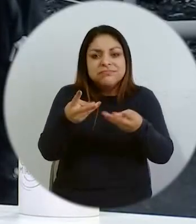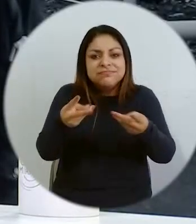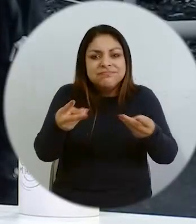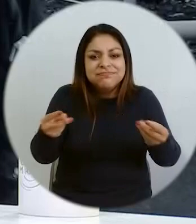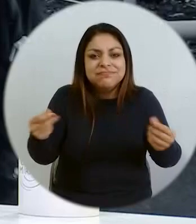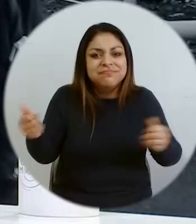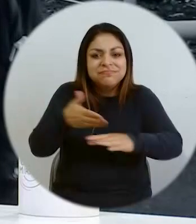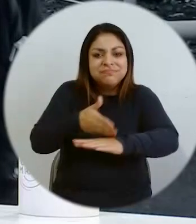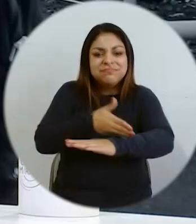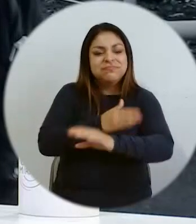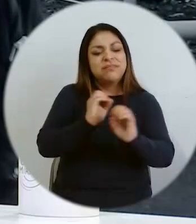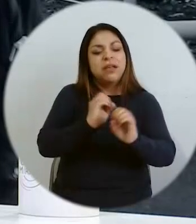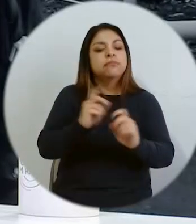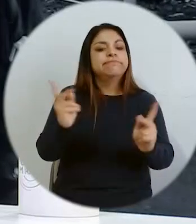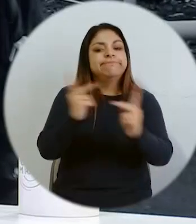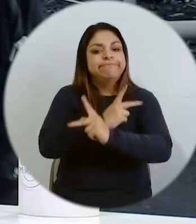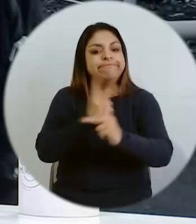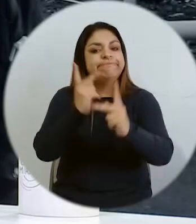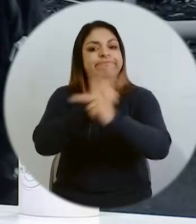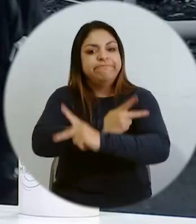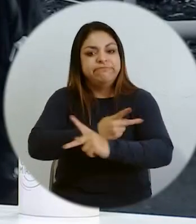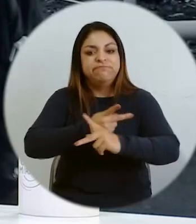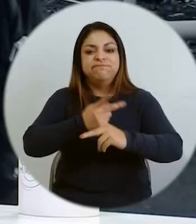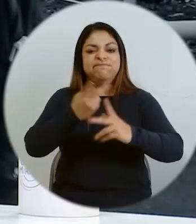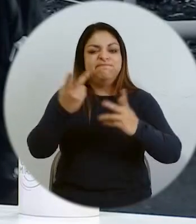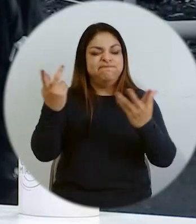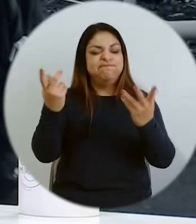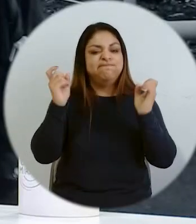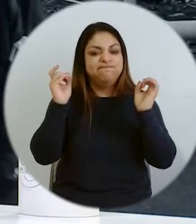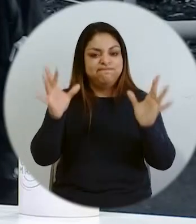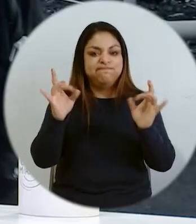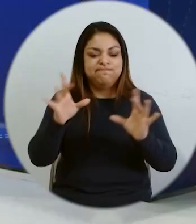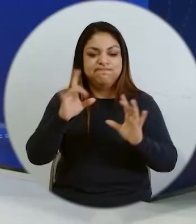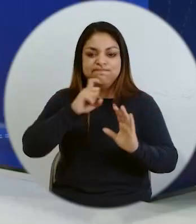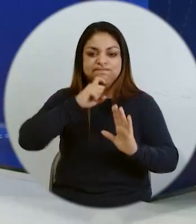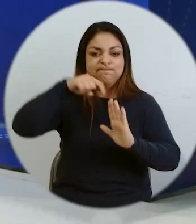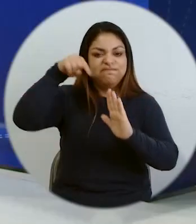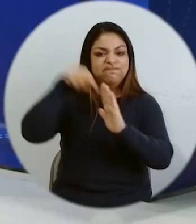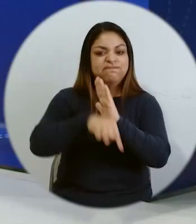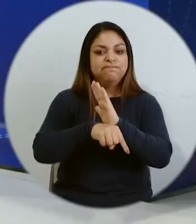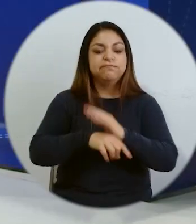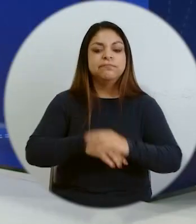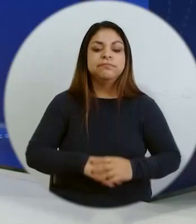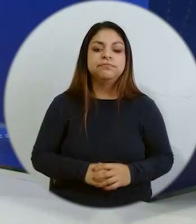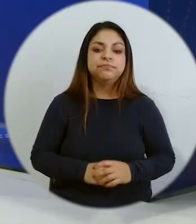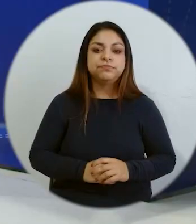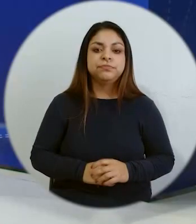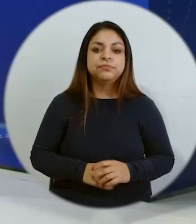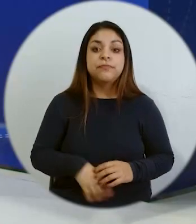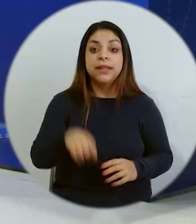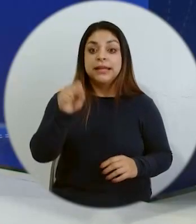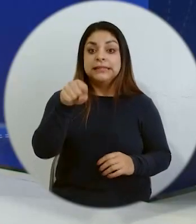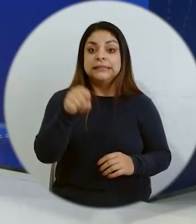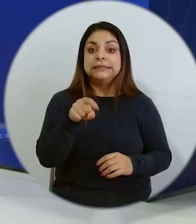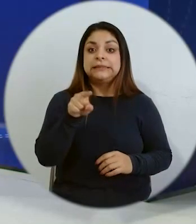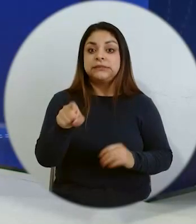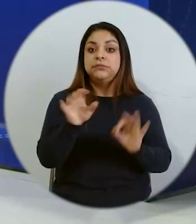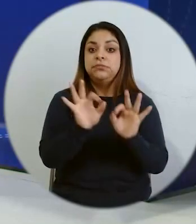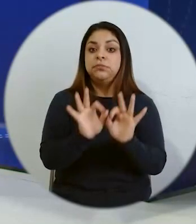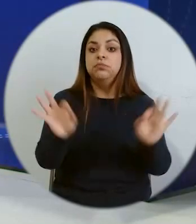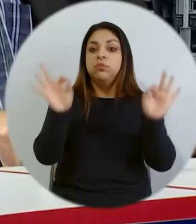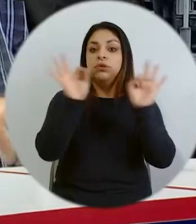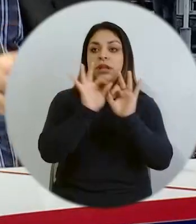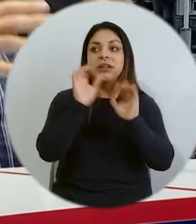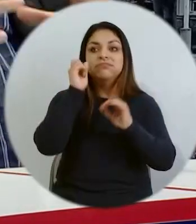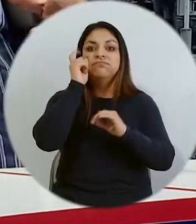lejos ¿verdad? de mejorarse, más bien se haga más profunda. Es muy importante que